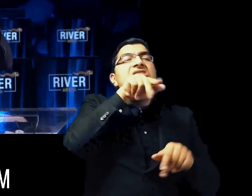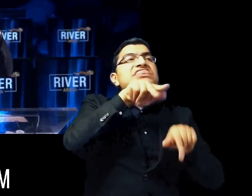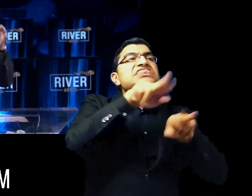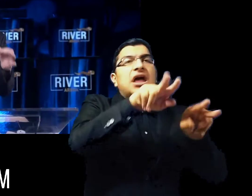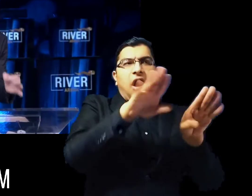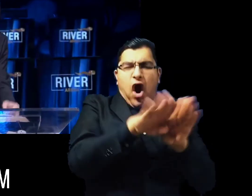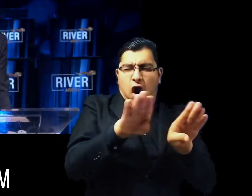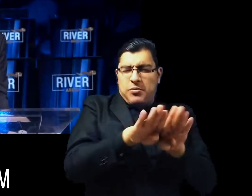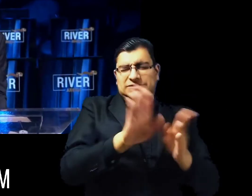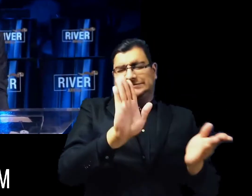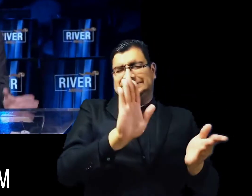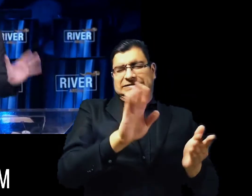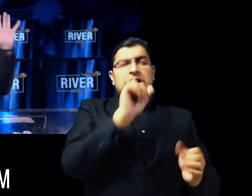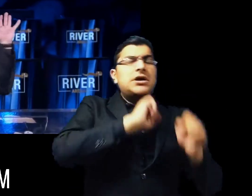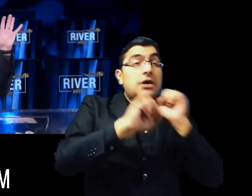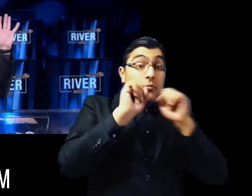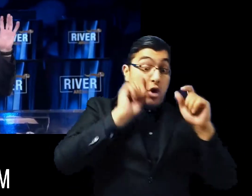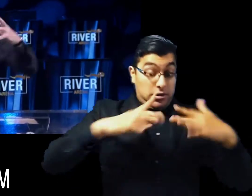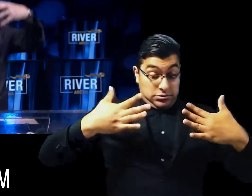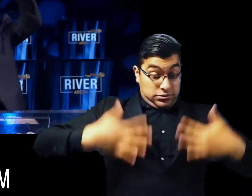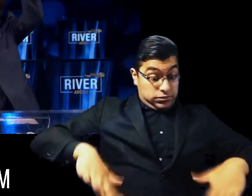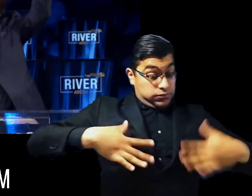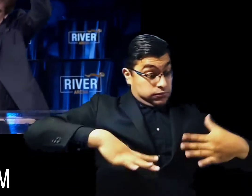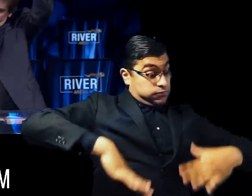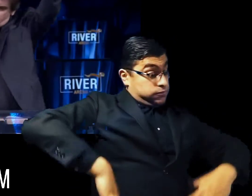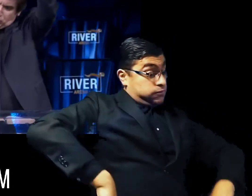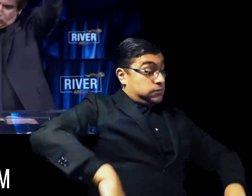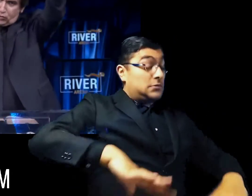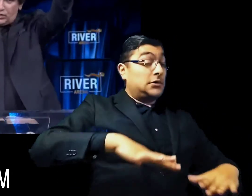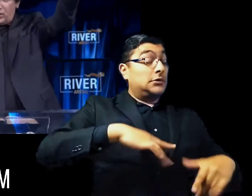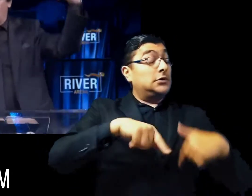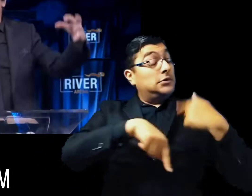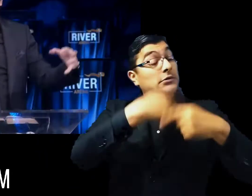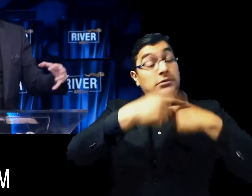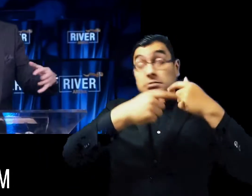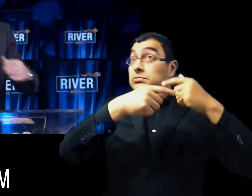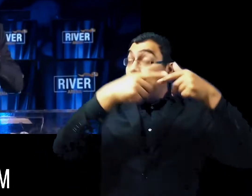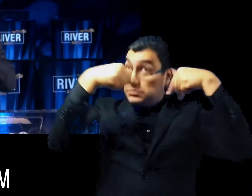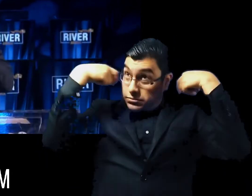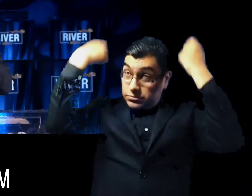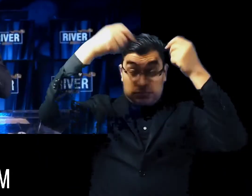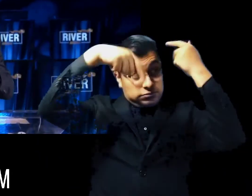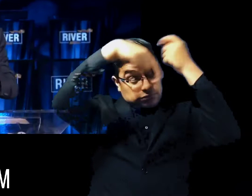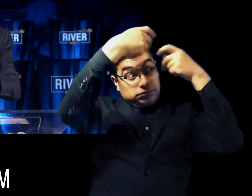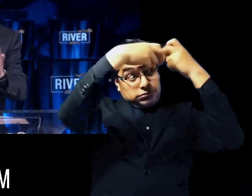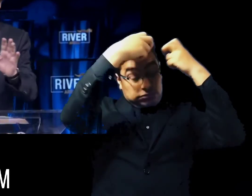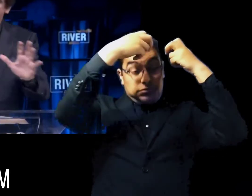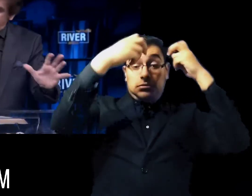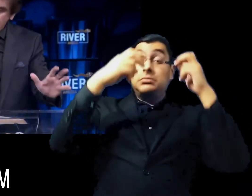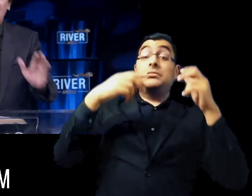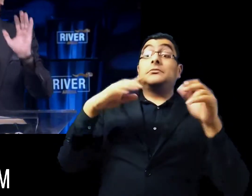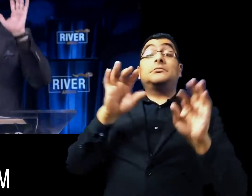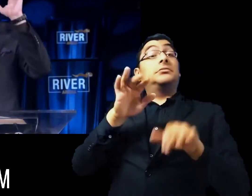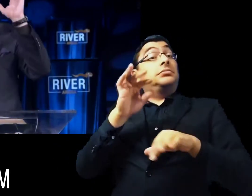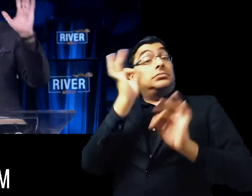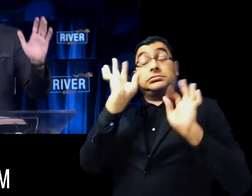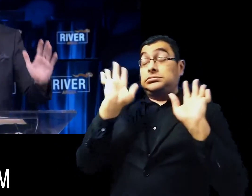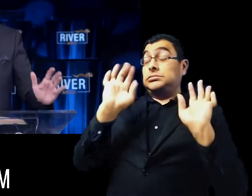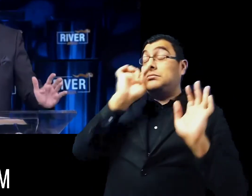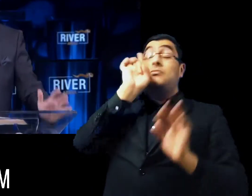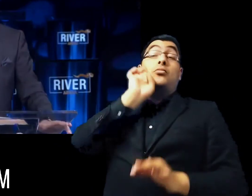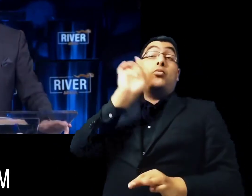chismosas. Si usaban el vestido largo y tenían un moño y un rodete gigantesco acá y no se teñían ni se depilaban, eran